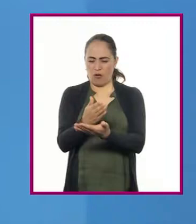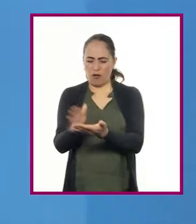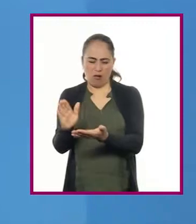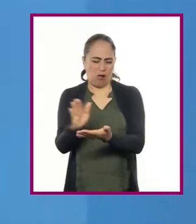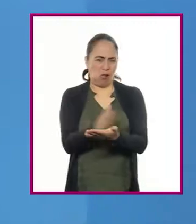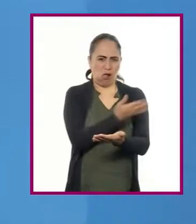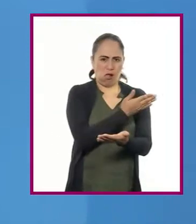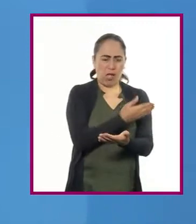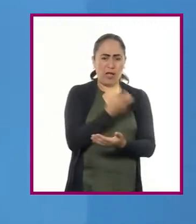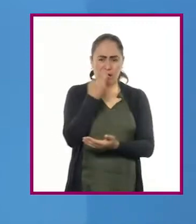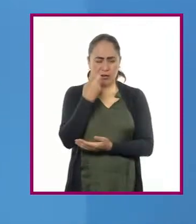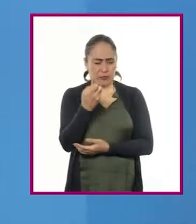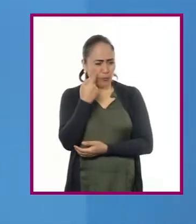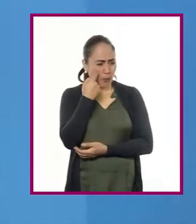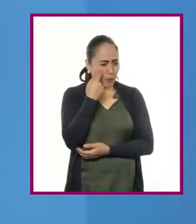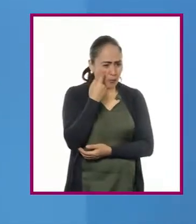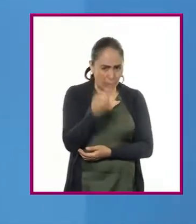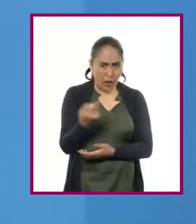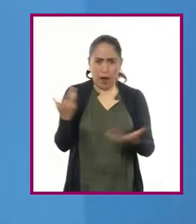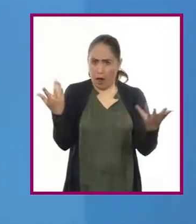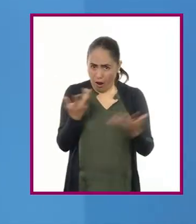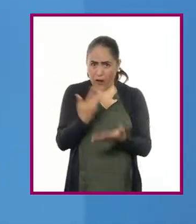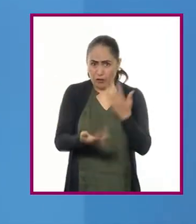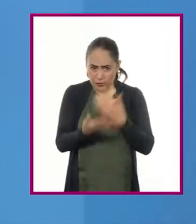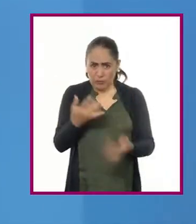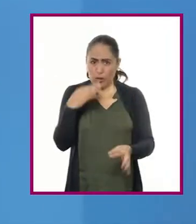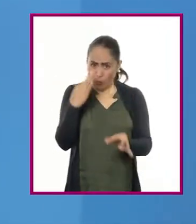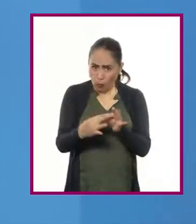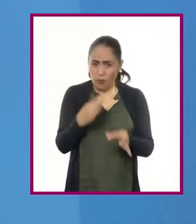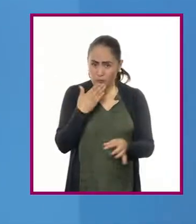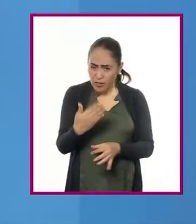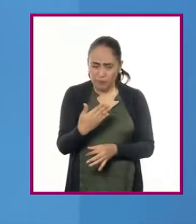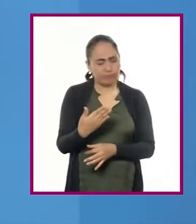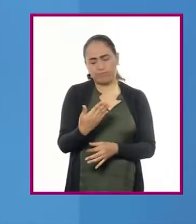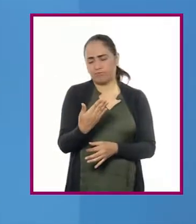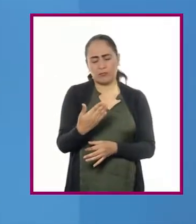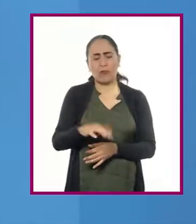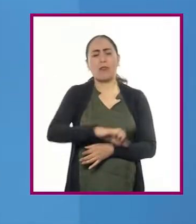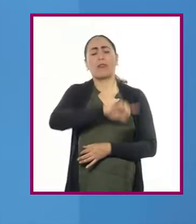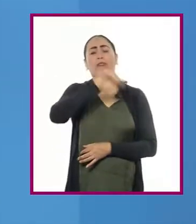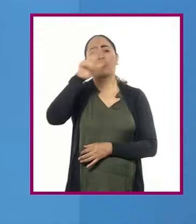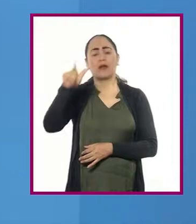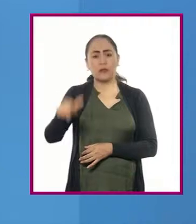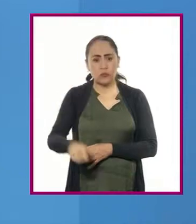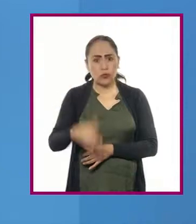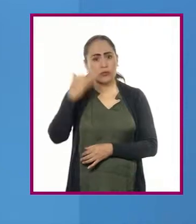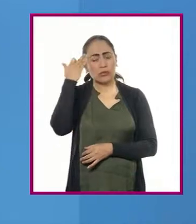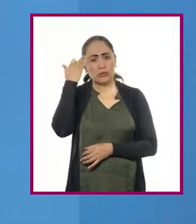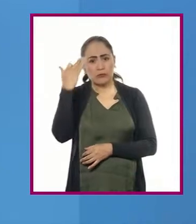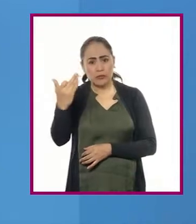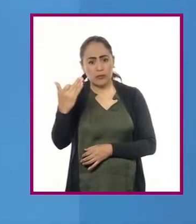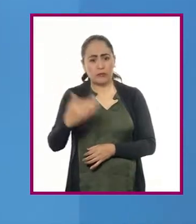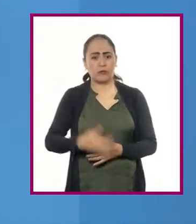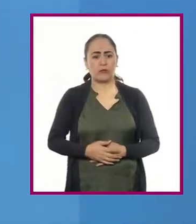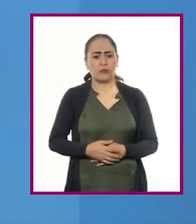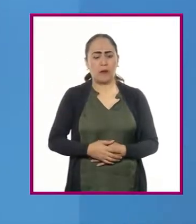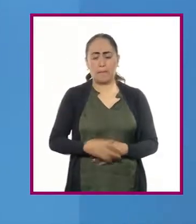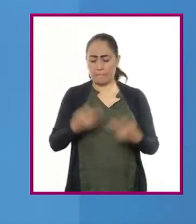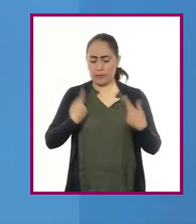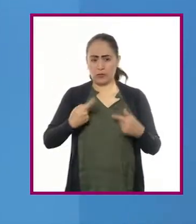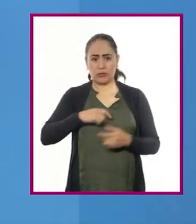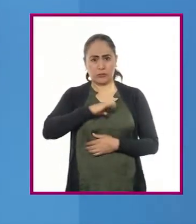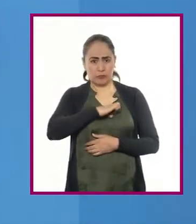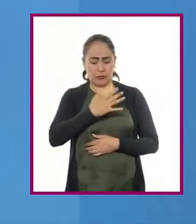no siempre se reflejaba en la práctica. Con el tiempo, los espacios no alcanzaron para acoger a todos los